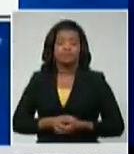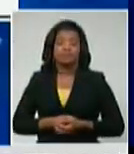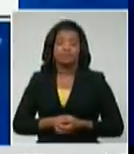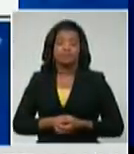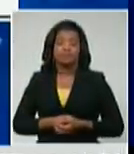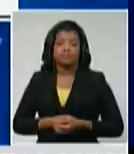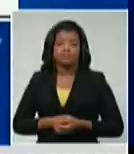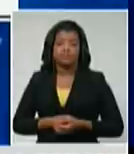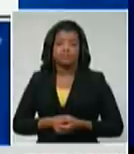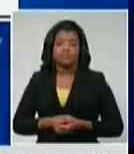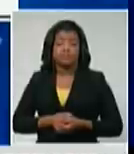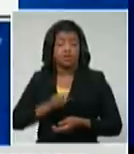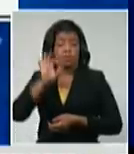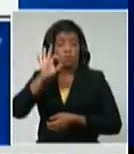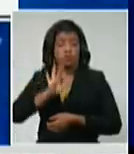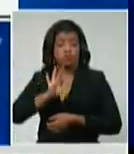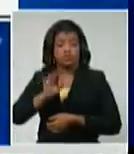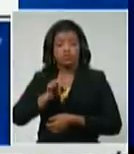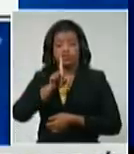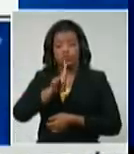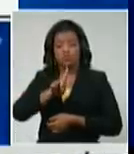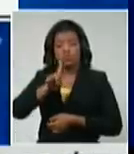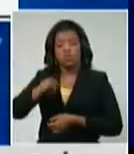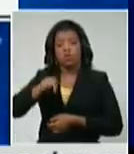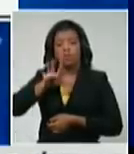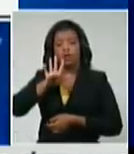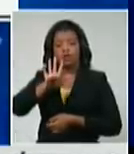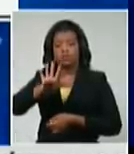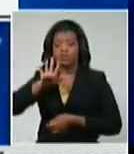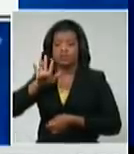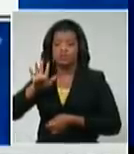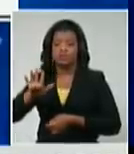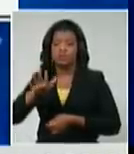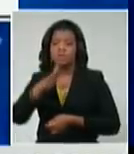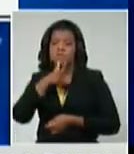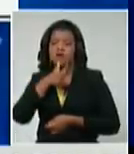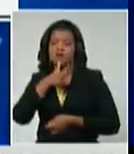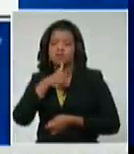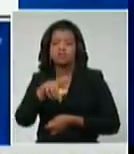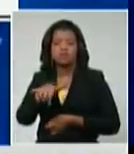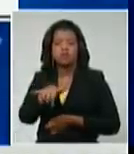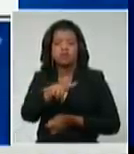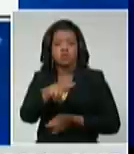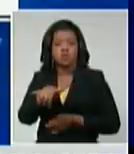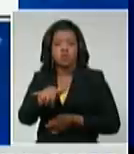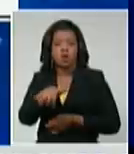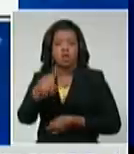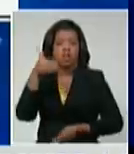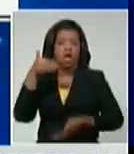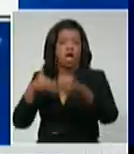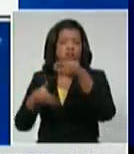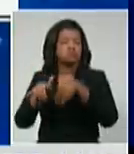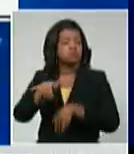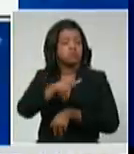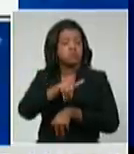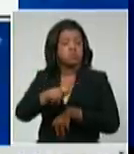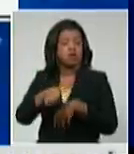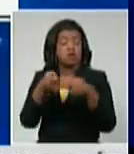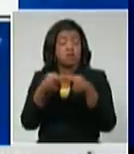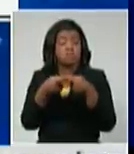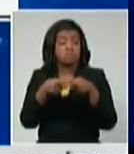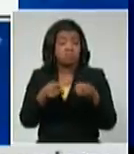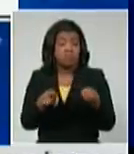tasa de 1,55, similar a la de días anteriores, pero que además también lo